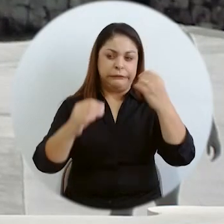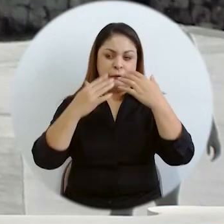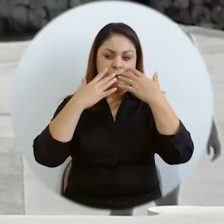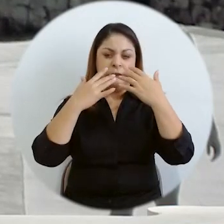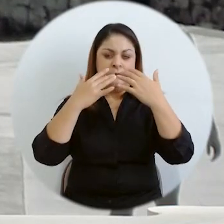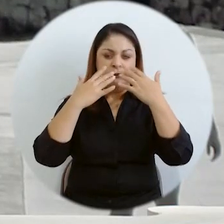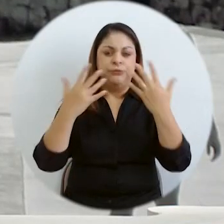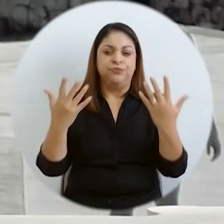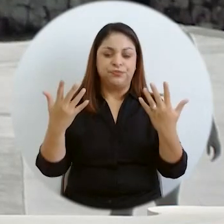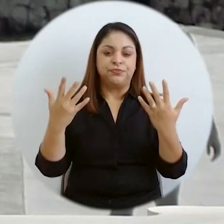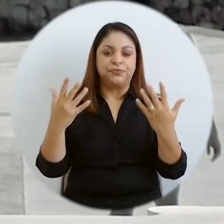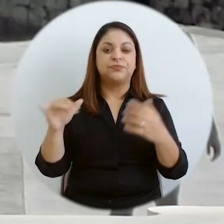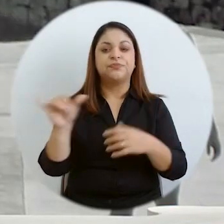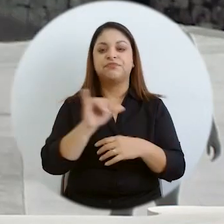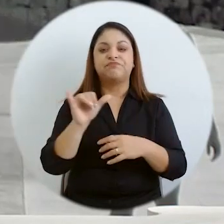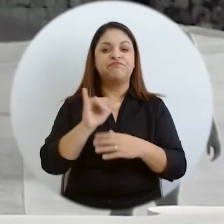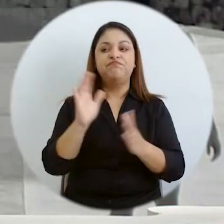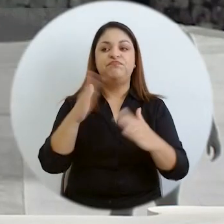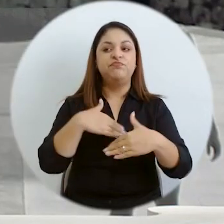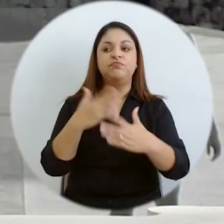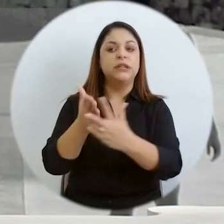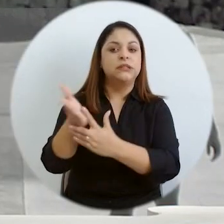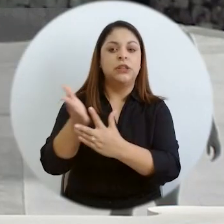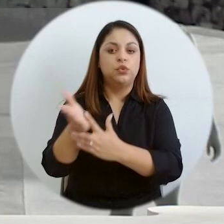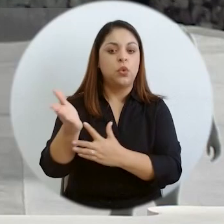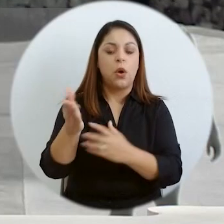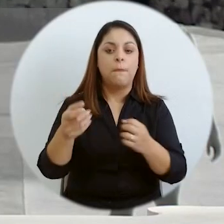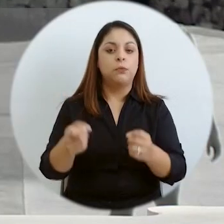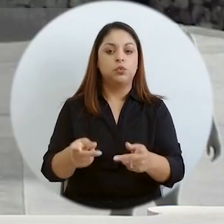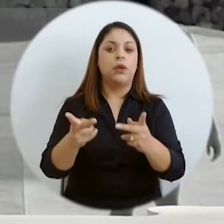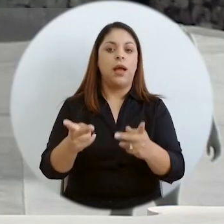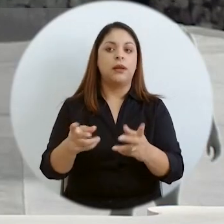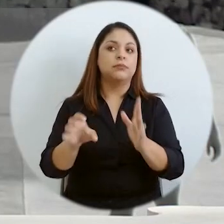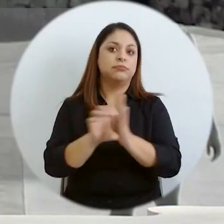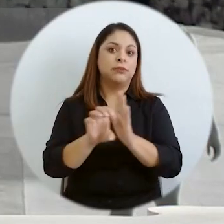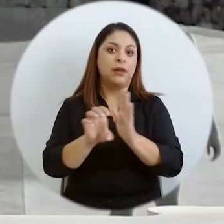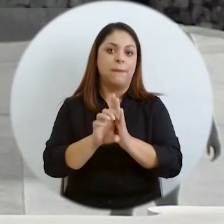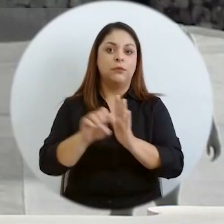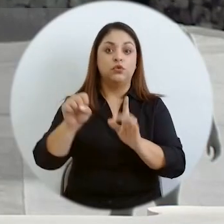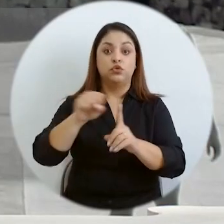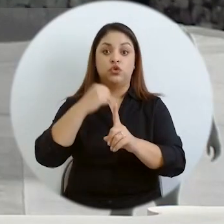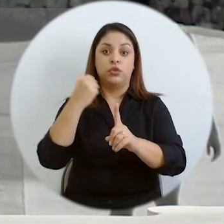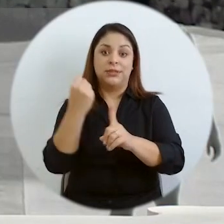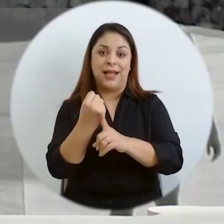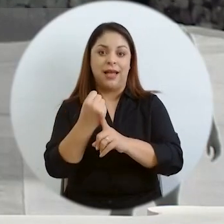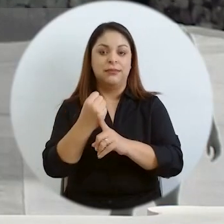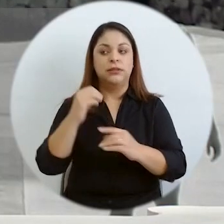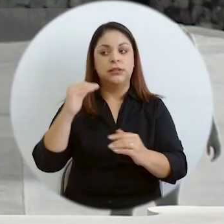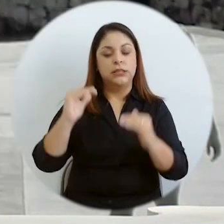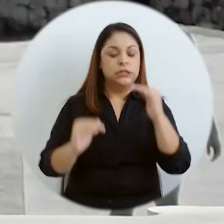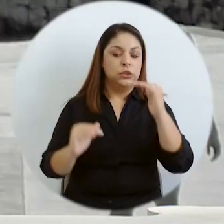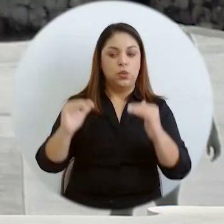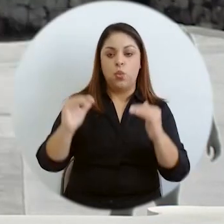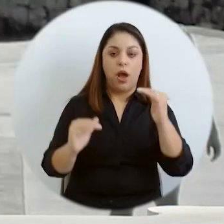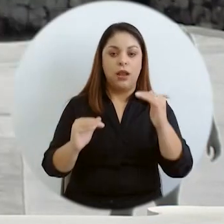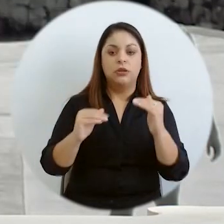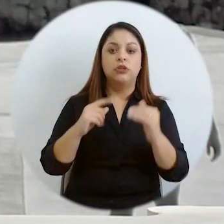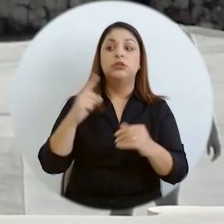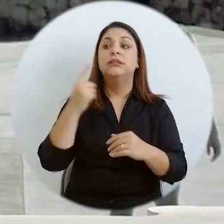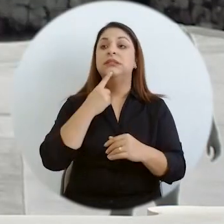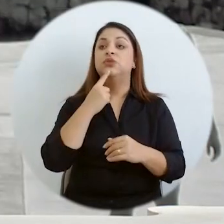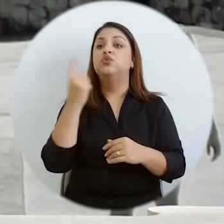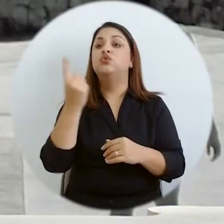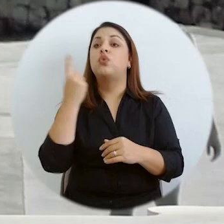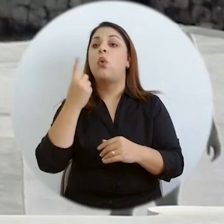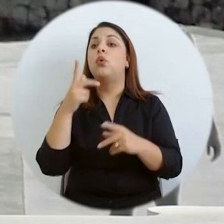y también de la disminución del acceso a diferentes oportunidades, o sea, una sociedad cada vez más desigual en que